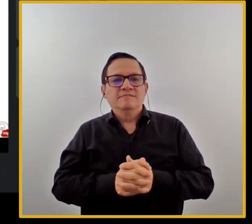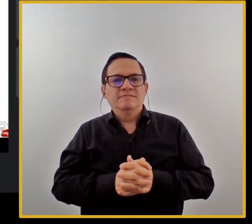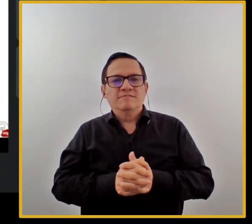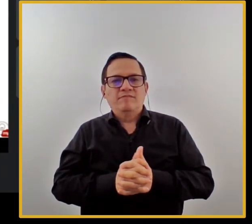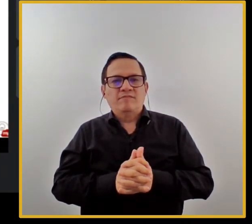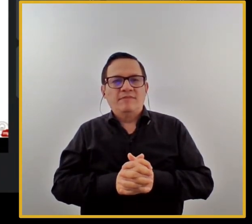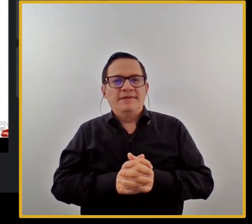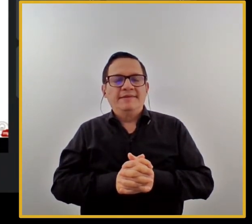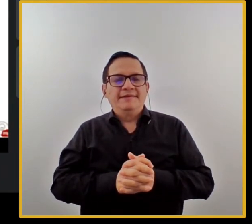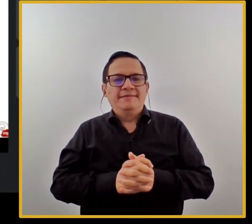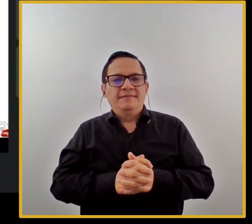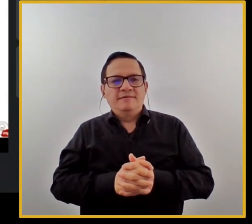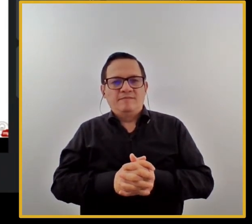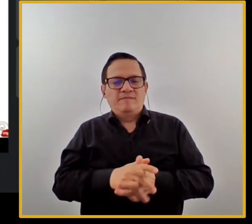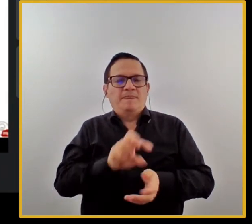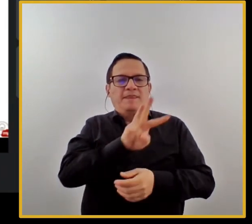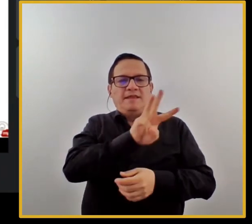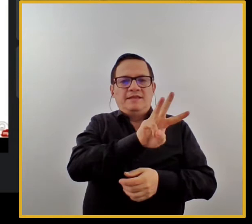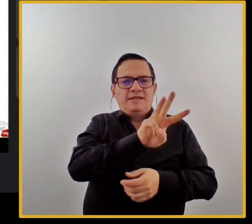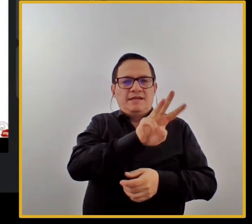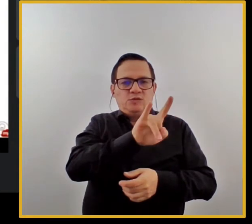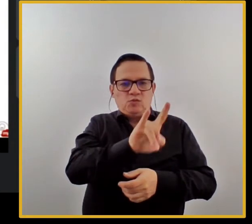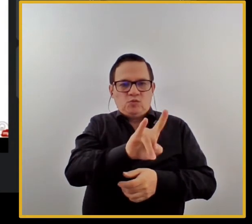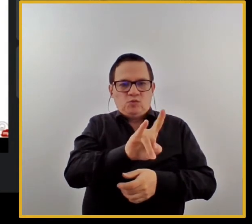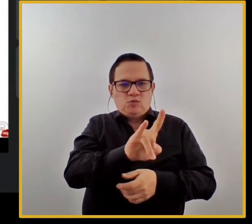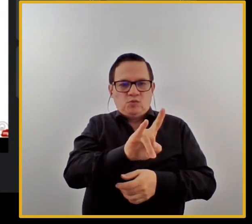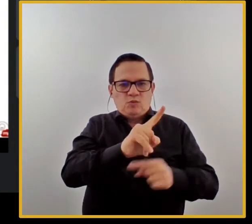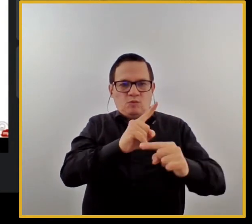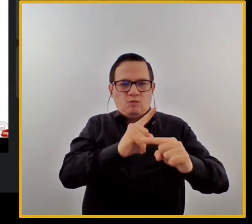entonces tenemos 3 U por DU.